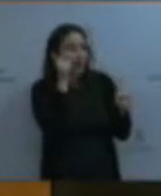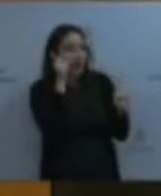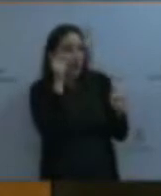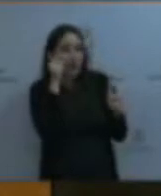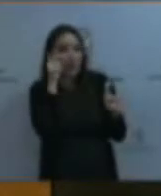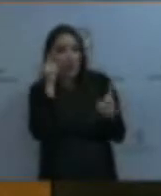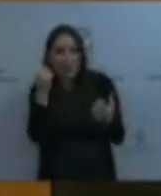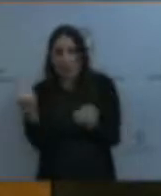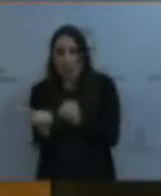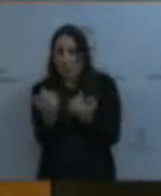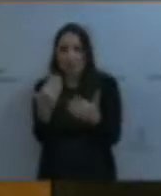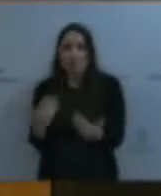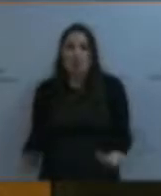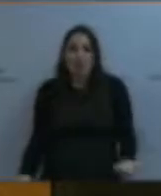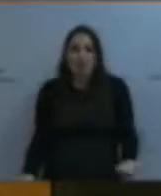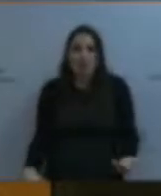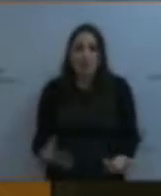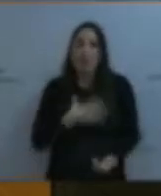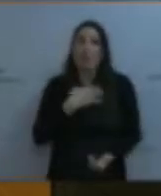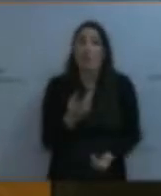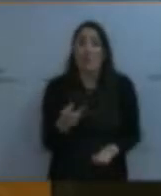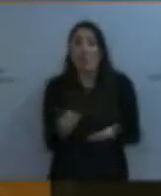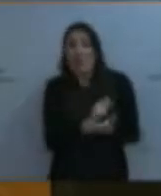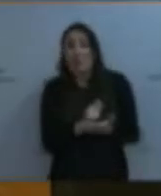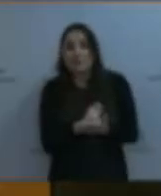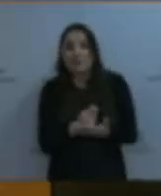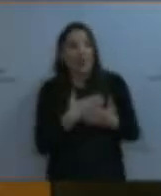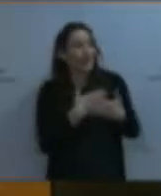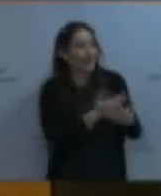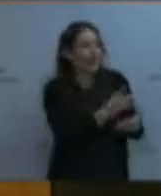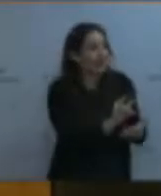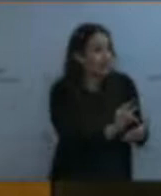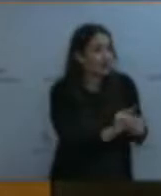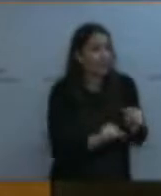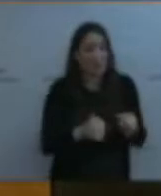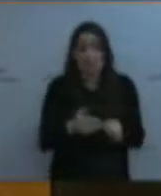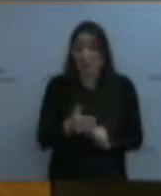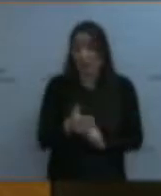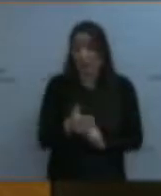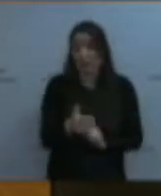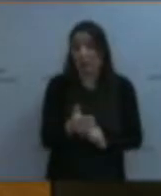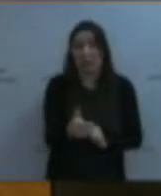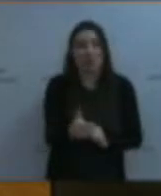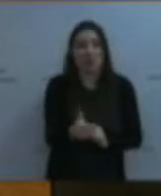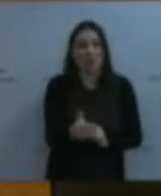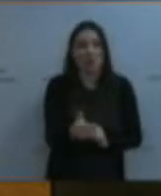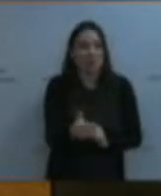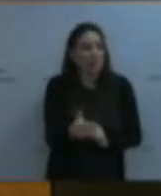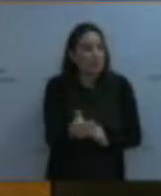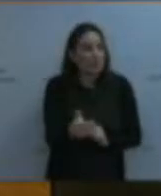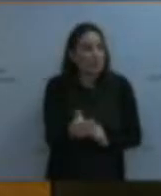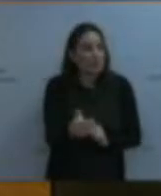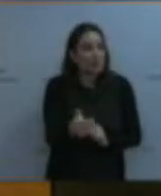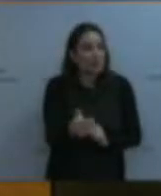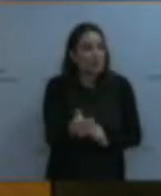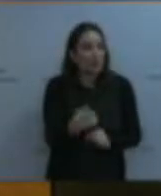desnudos. Podrán creer durante unos meses o dentro de poco, pero dentro de poco, incluso hasta los que tienen